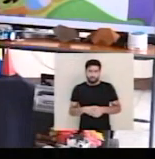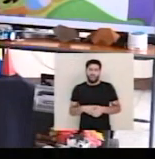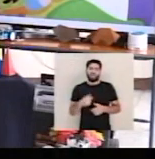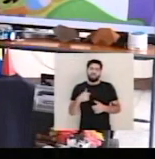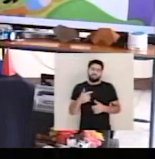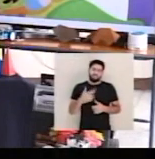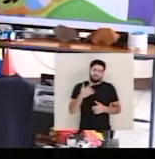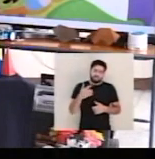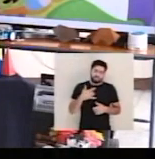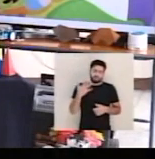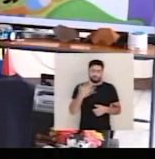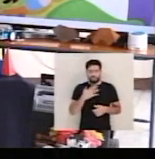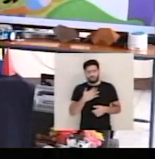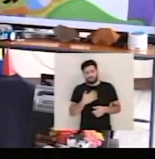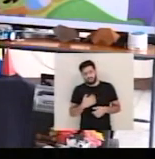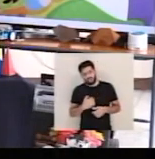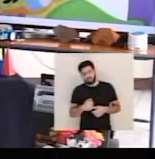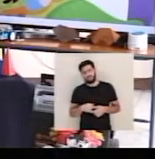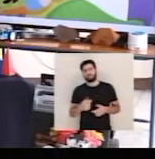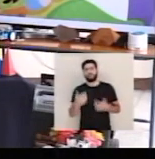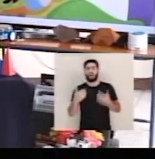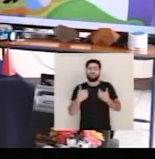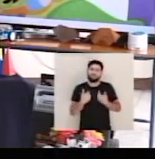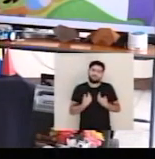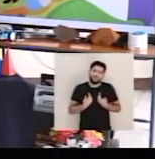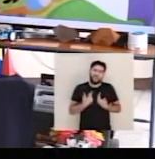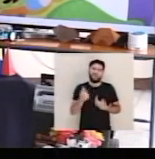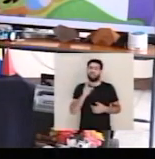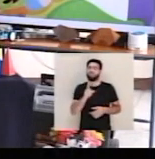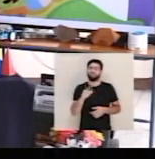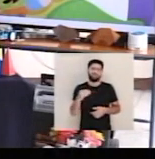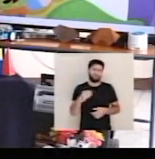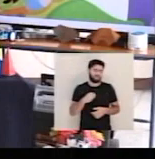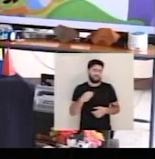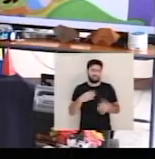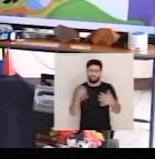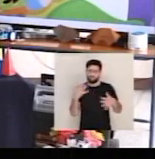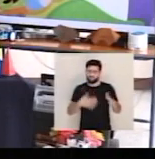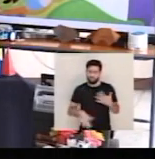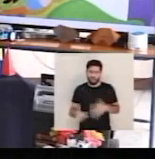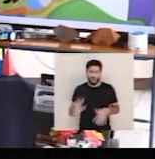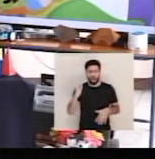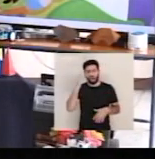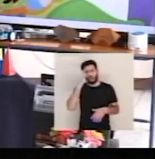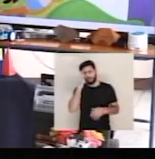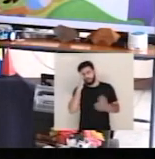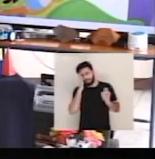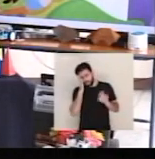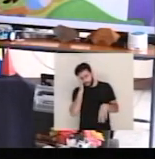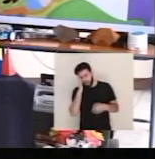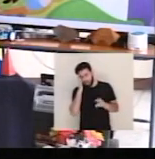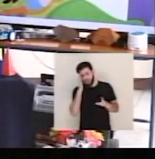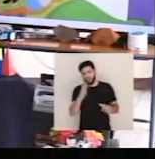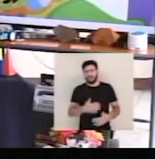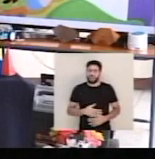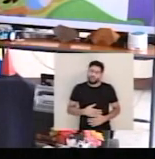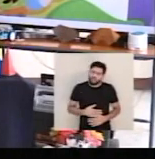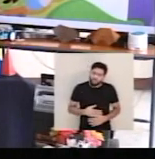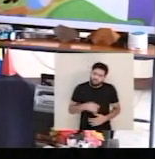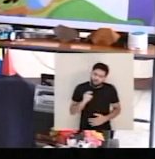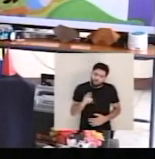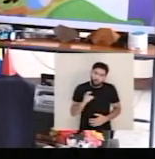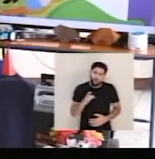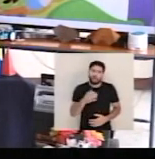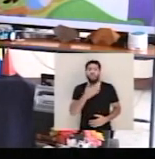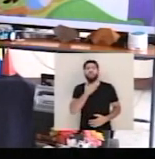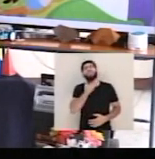Sí, nos sentimos tristes, sin ganas de jugar, nos duele la cabeza, ay, nos duele nuestro estómago,